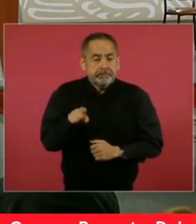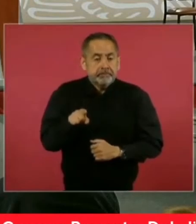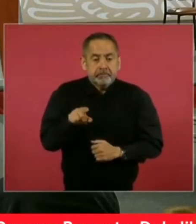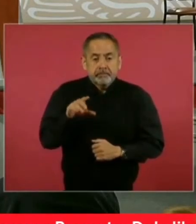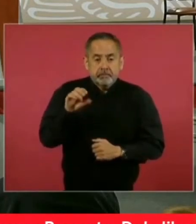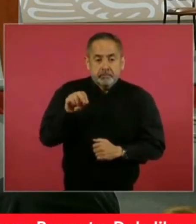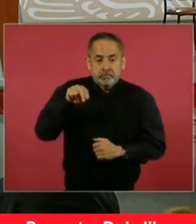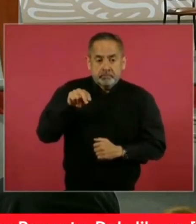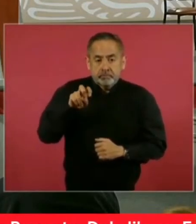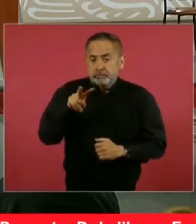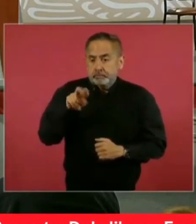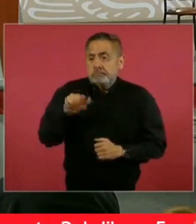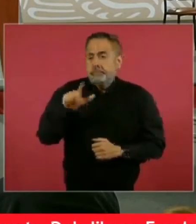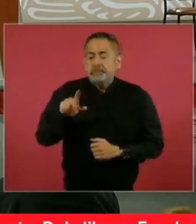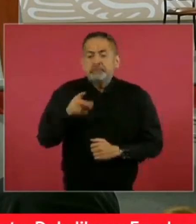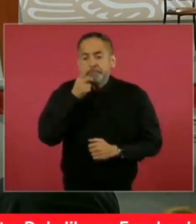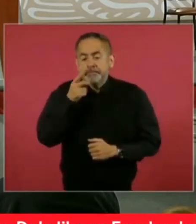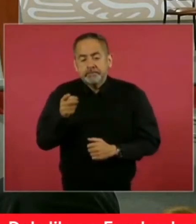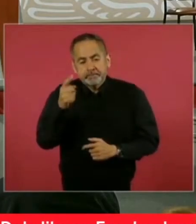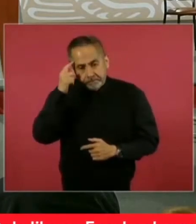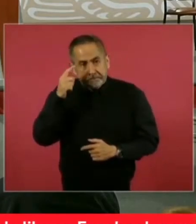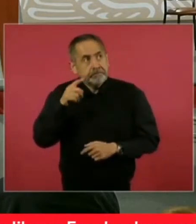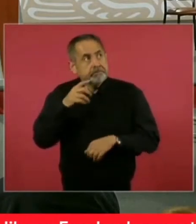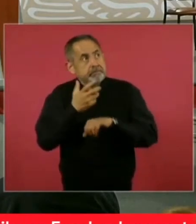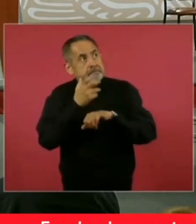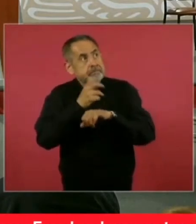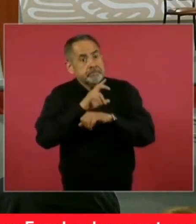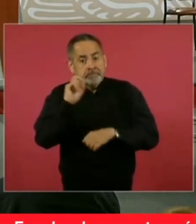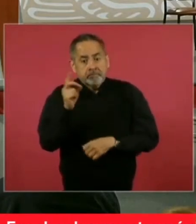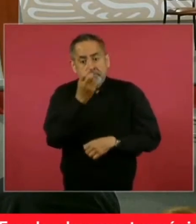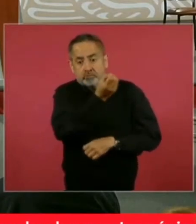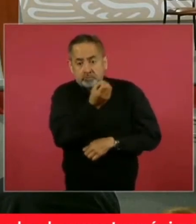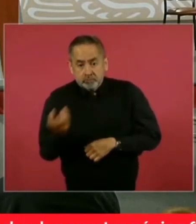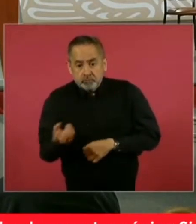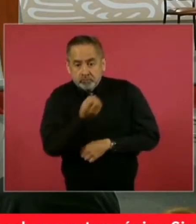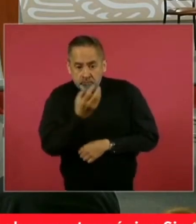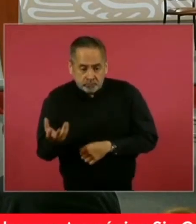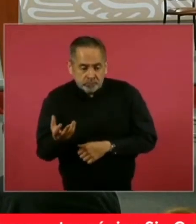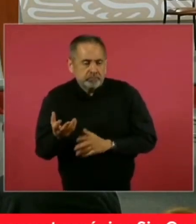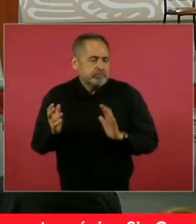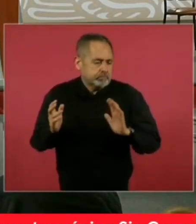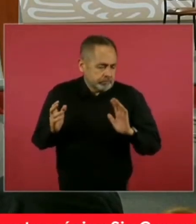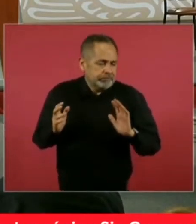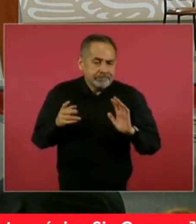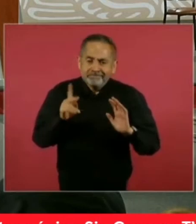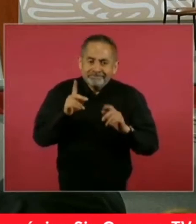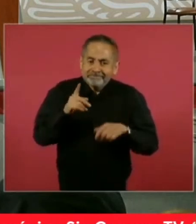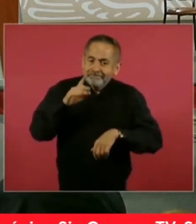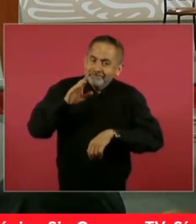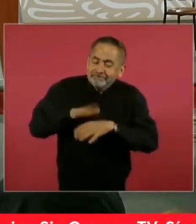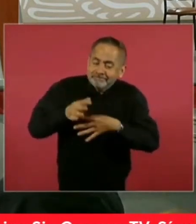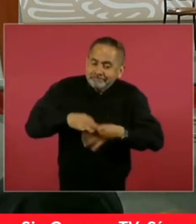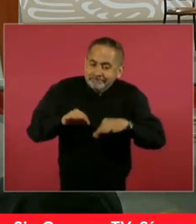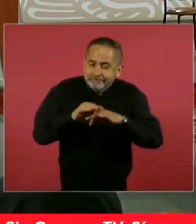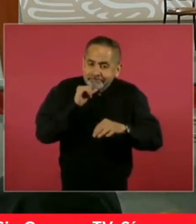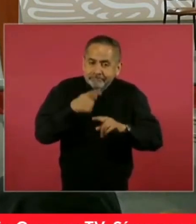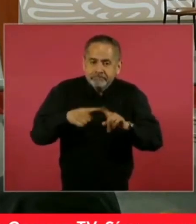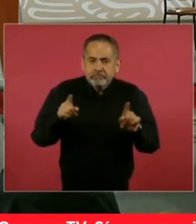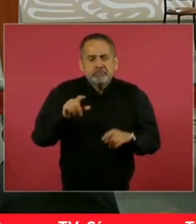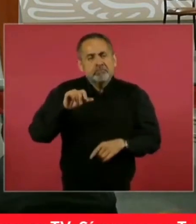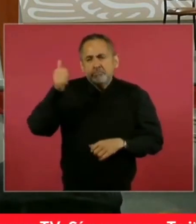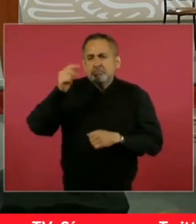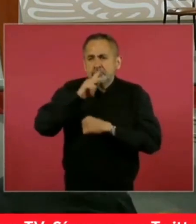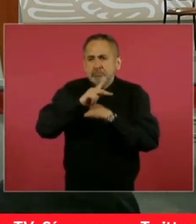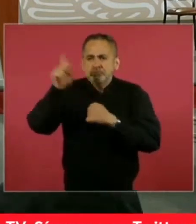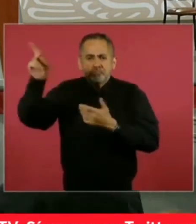el Coneval reconoce el aporte de las remesas, pero esto no es lo principal. También podemos decir que la inversión extranjera es